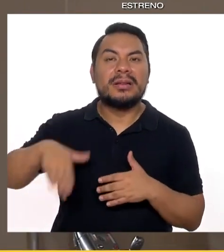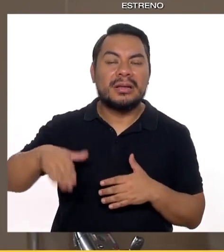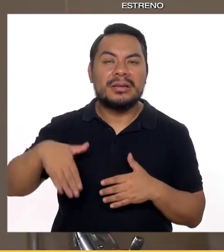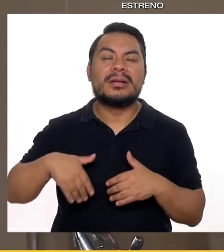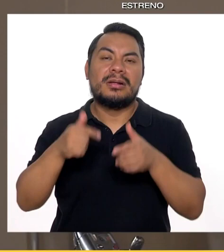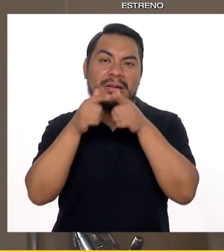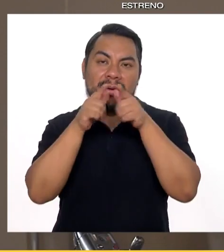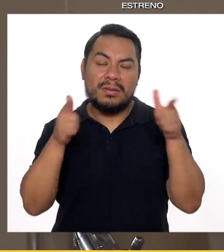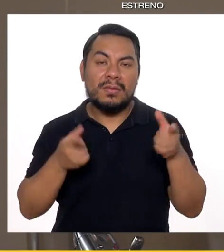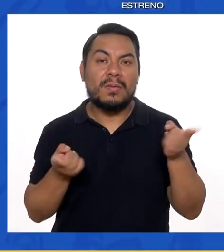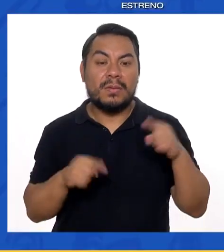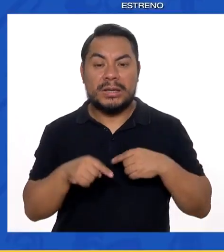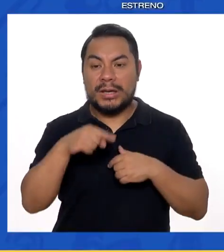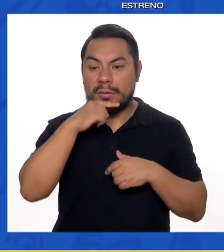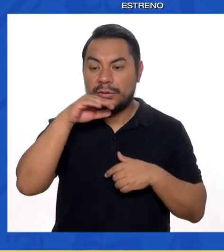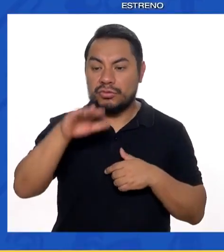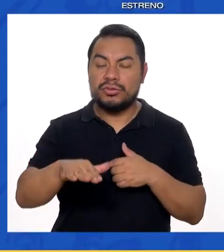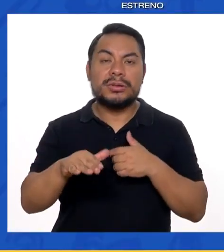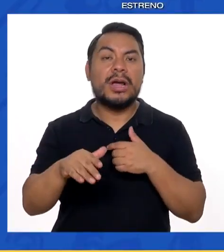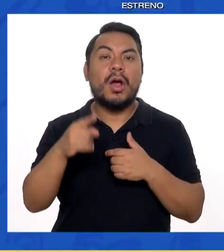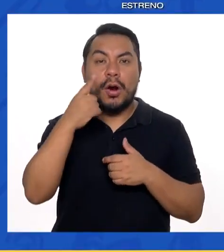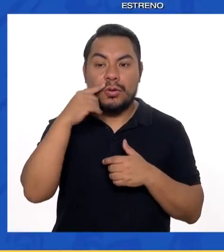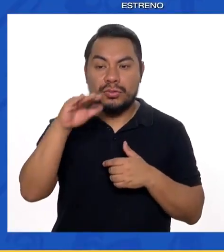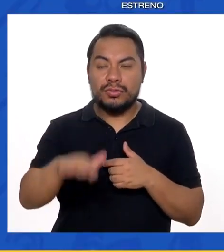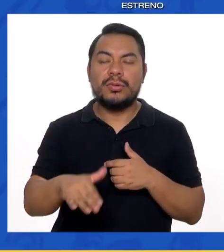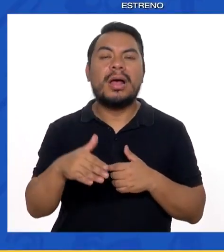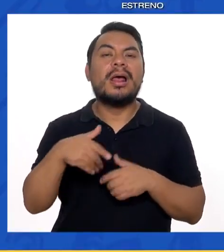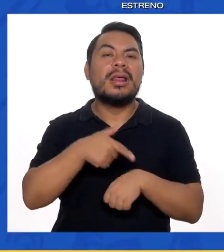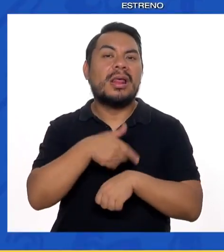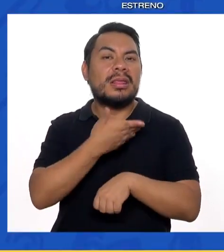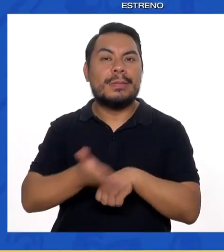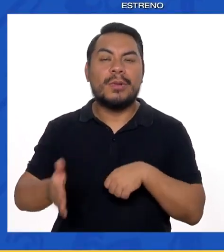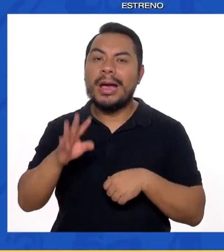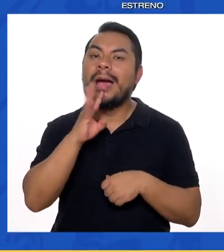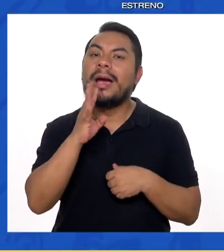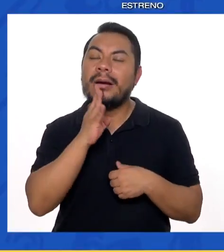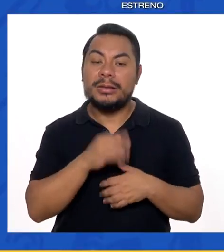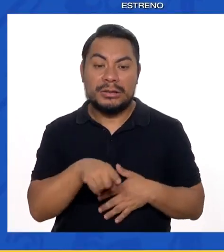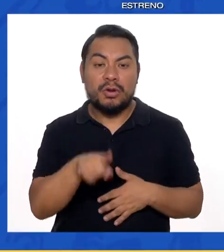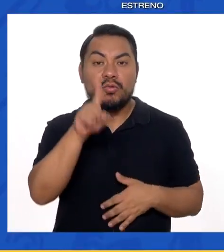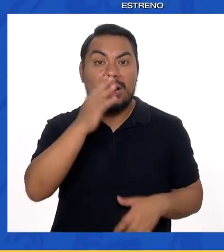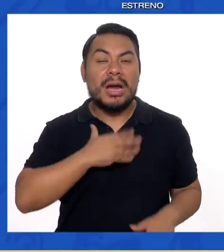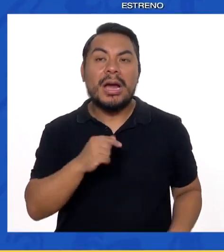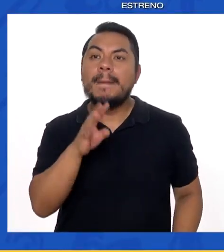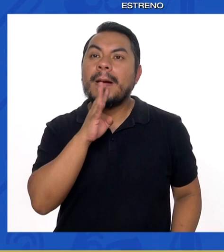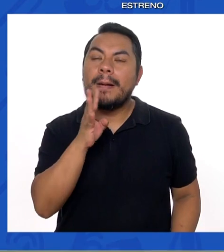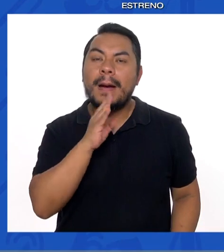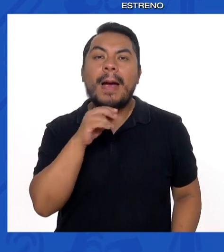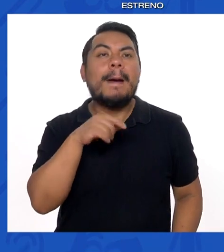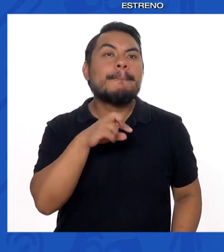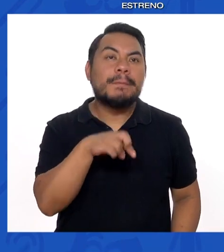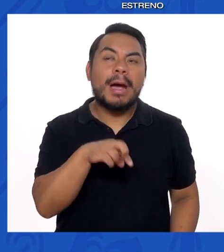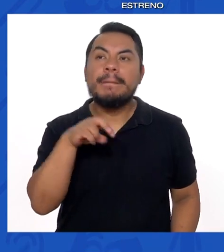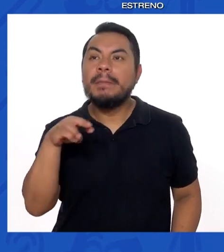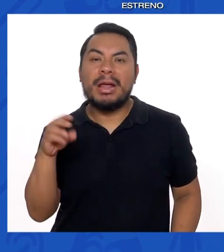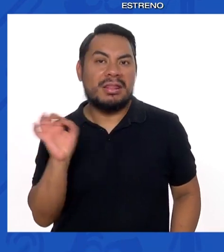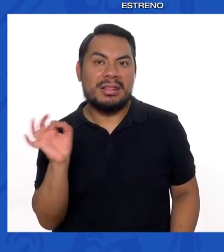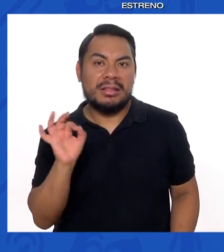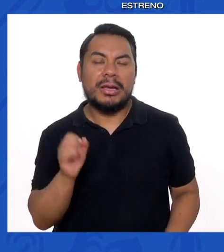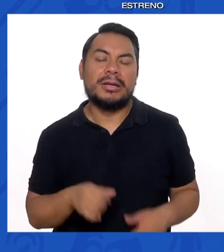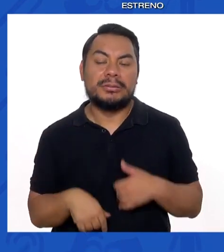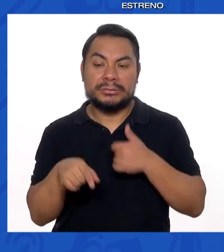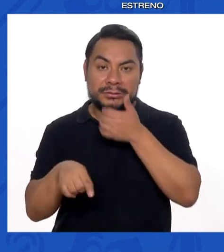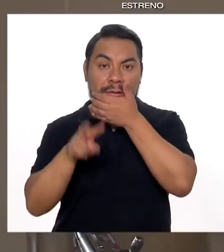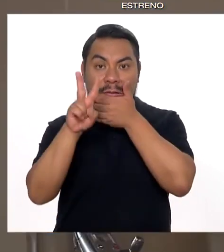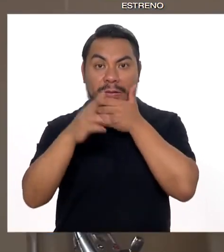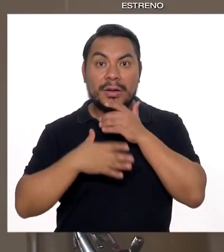el lenguaje o cuando el niño demora en hablar. Un niño que tiene 1 año y todavía no dice mamá y papá, por ejemplo. Claro. Un niño que